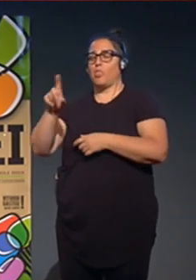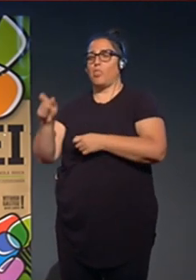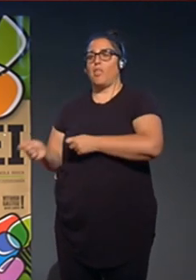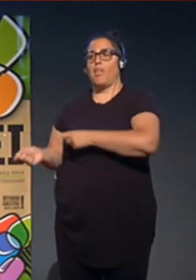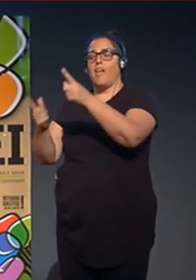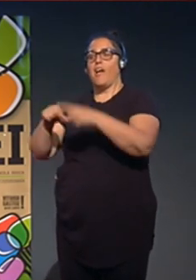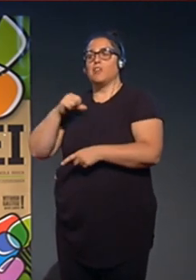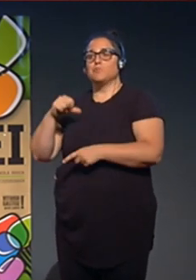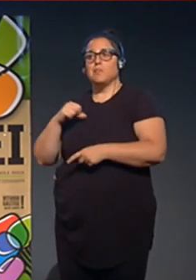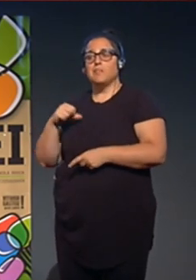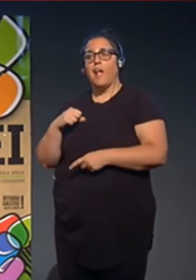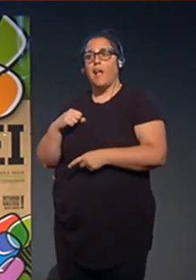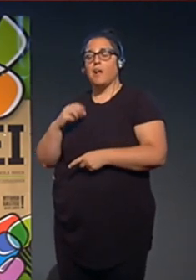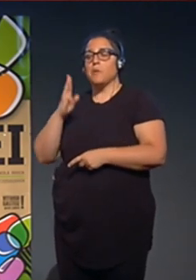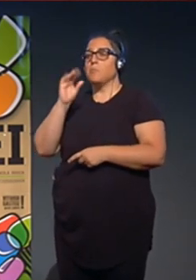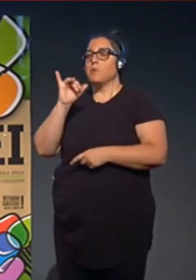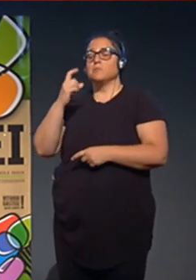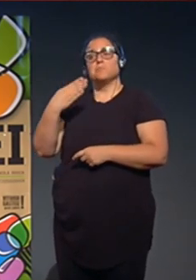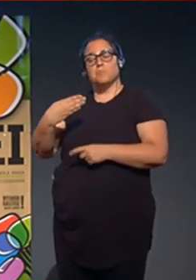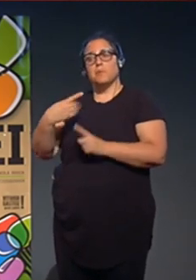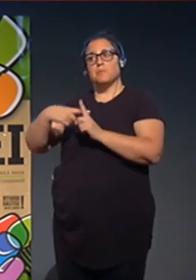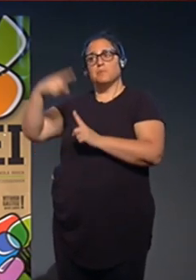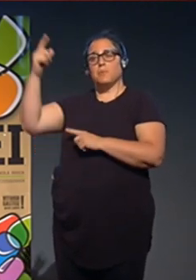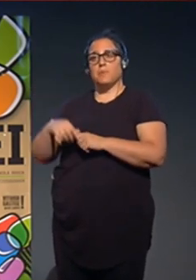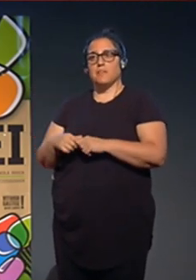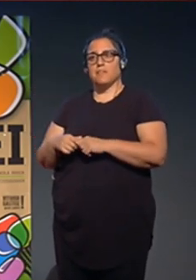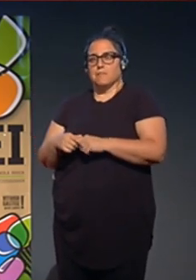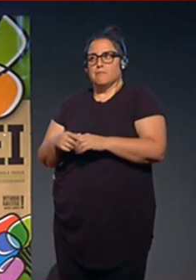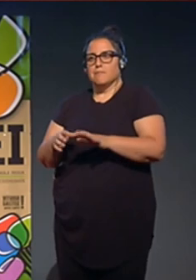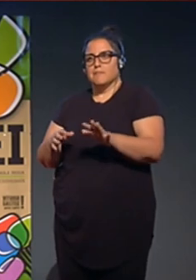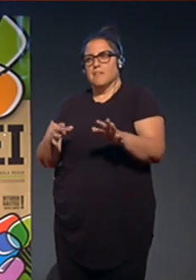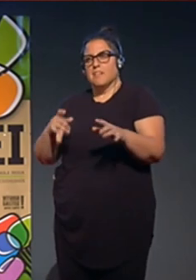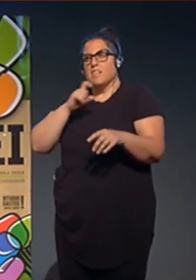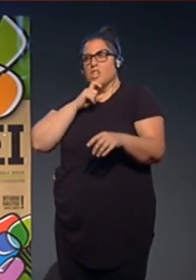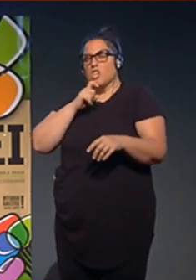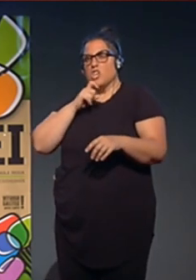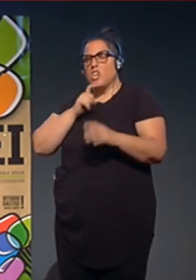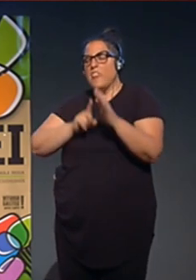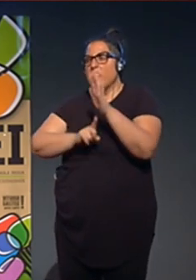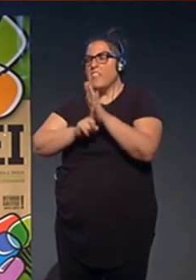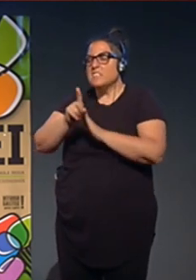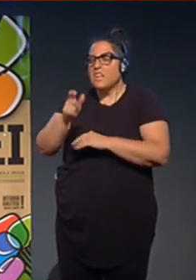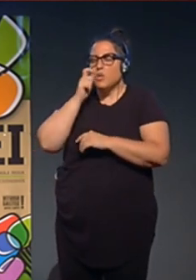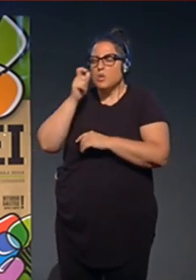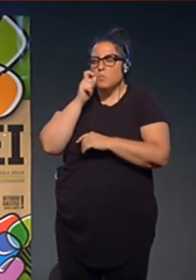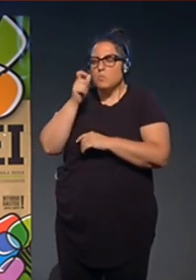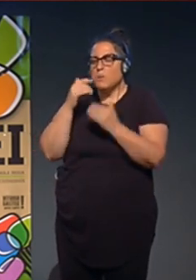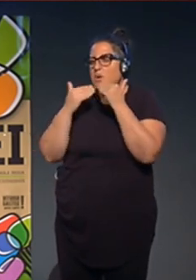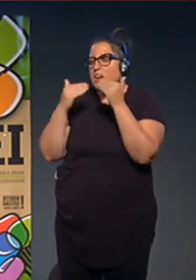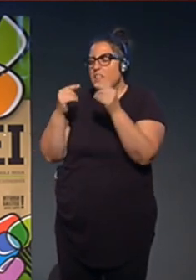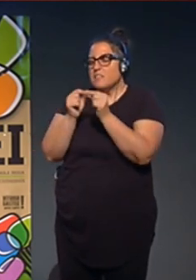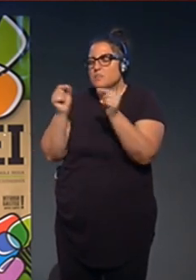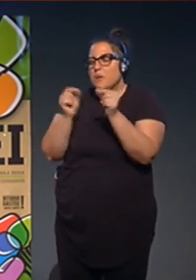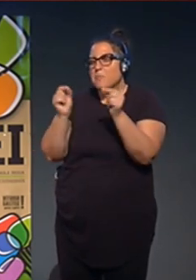sube el pip sube p Pero cómo es posible que estemos midiendo el desarrollo de los pueblos a través de una